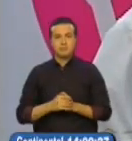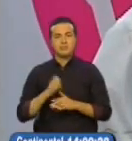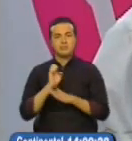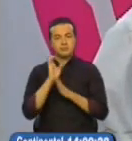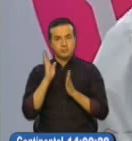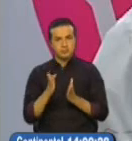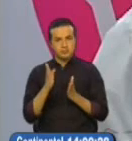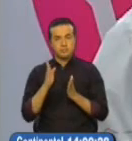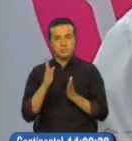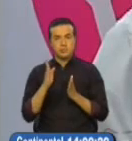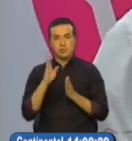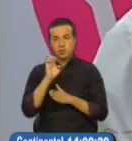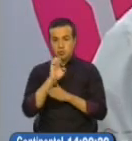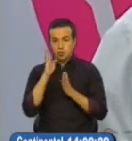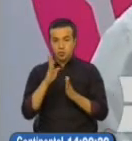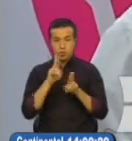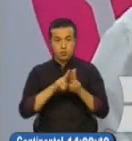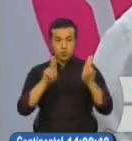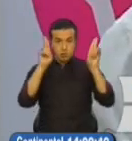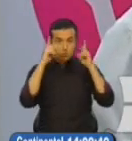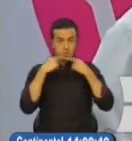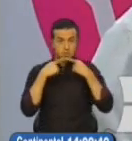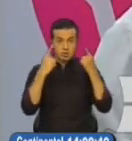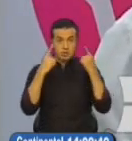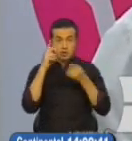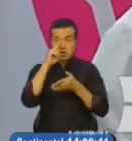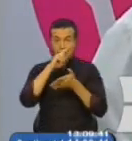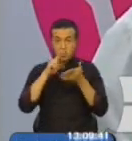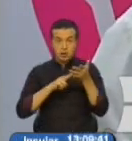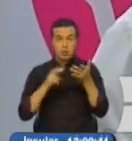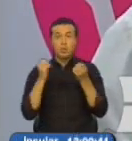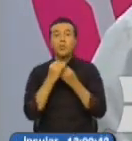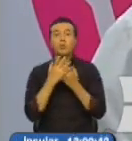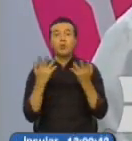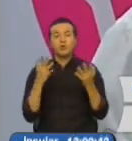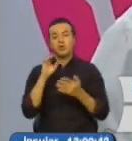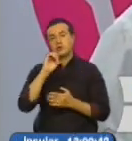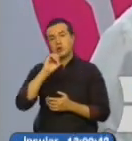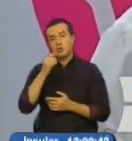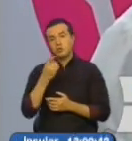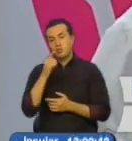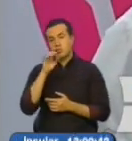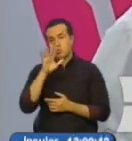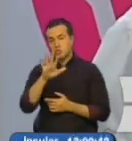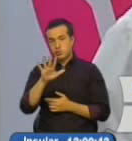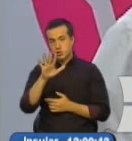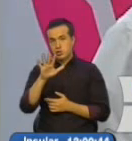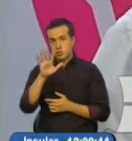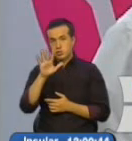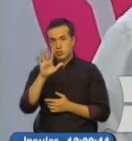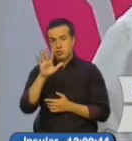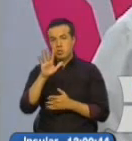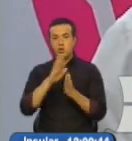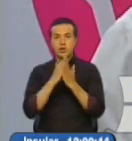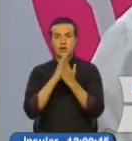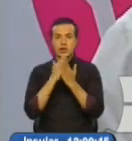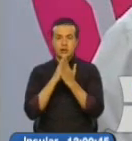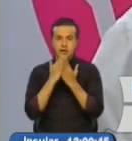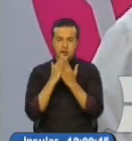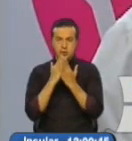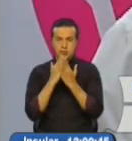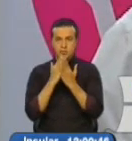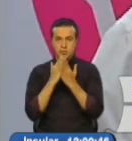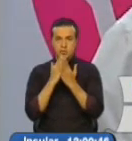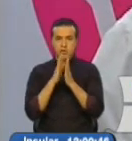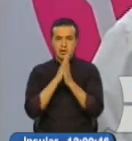ecuatoriano promedio, de acuerdo a la UNESCO, lee en promedio 0.5 libros por habitante, es decir, la mitad de